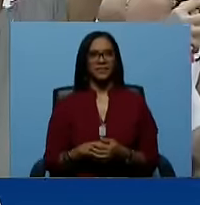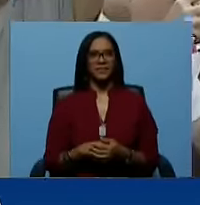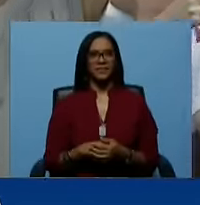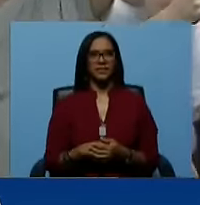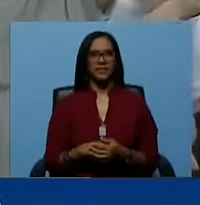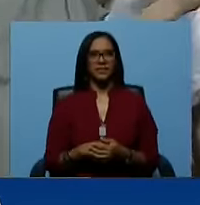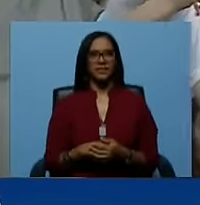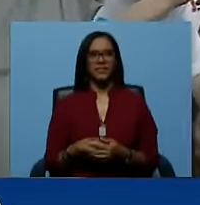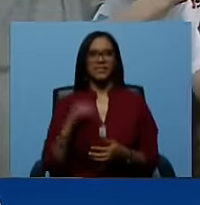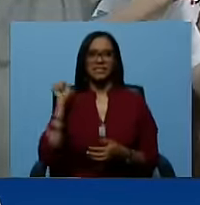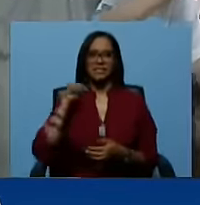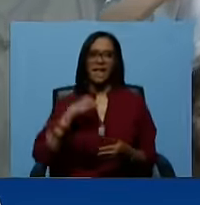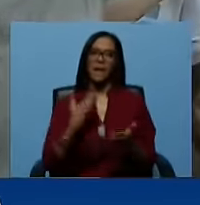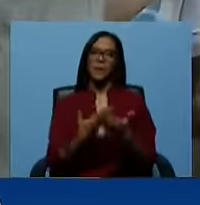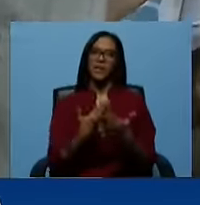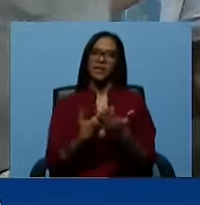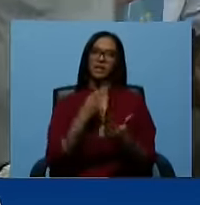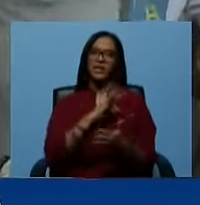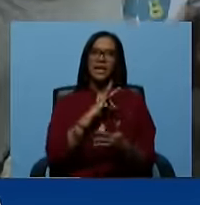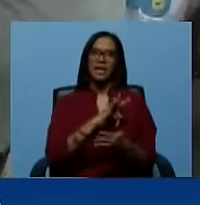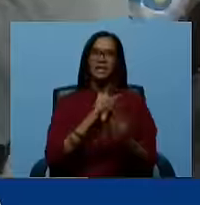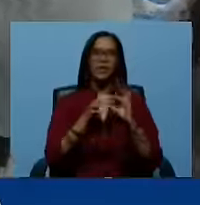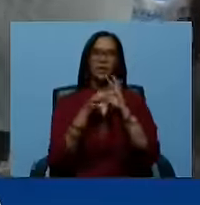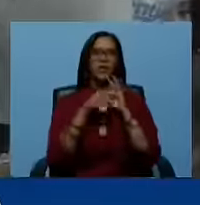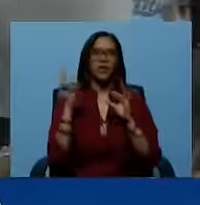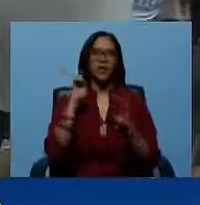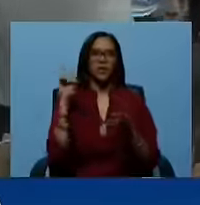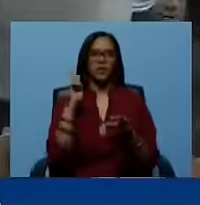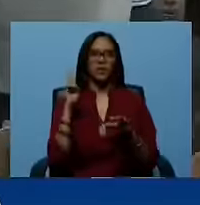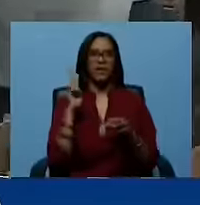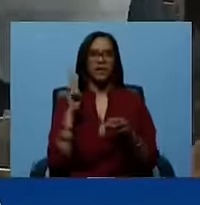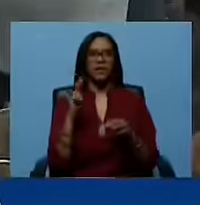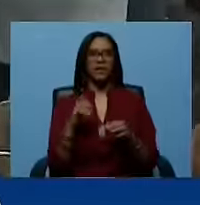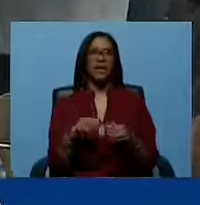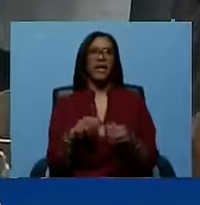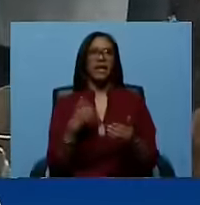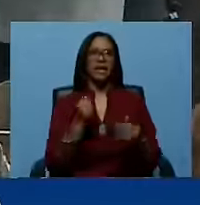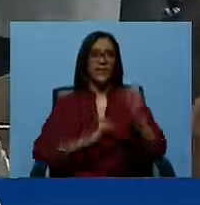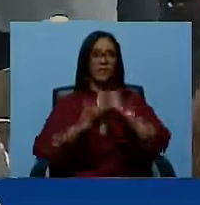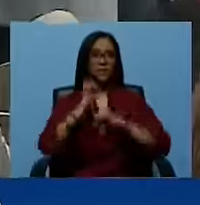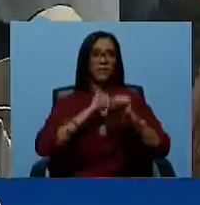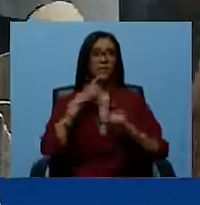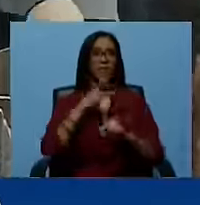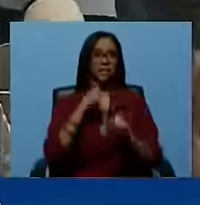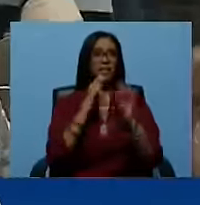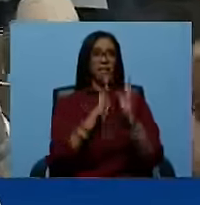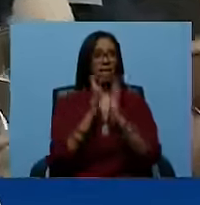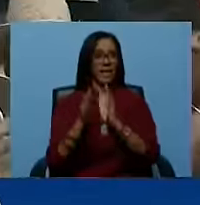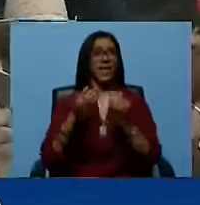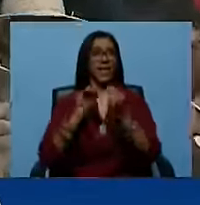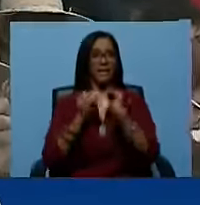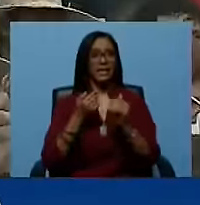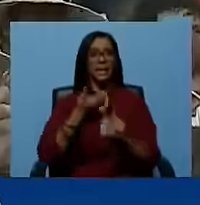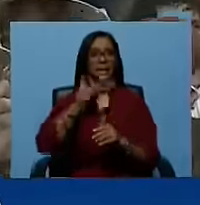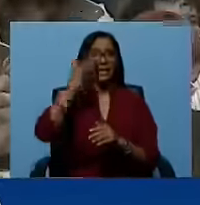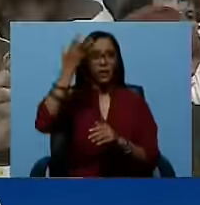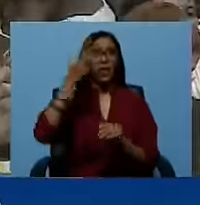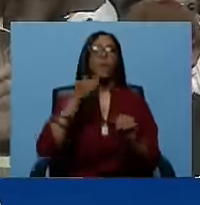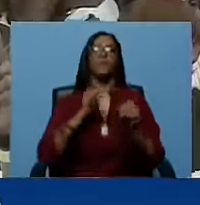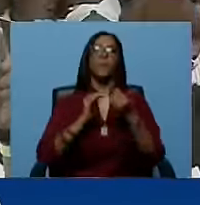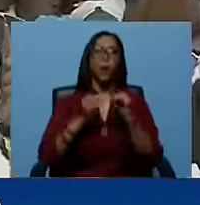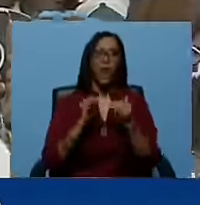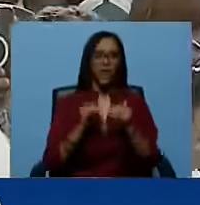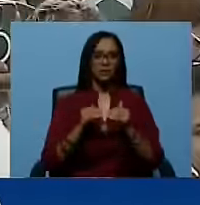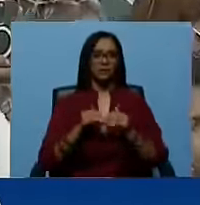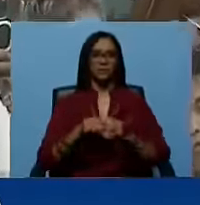Sí, el Partido Socialista Unido de Venezuela es la vanguardia política, organizativa, ética, espiritual, moral,